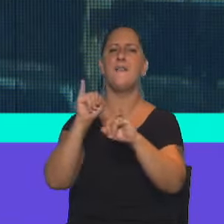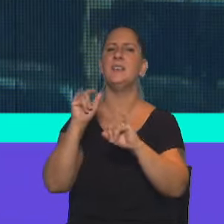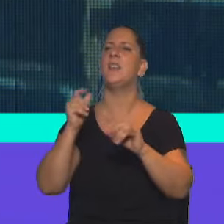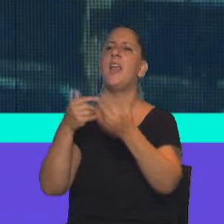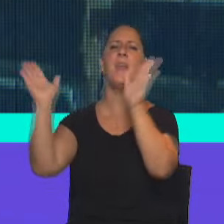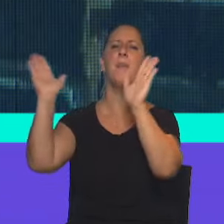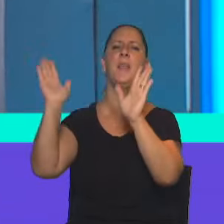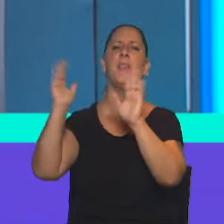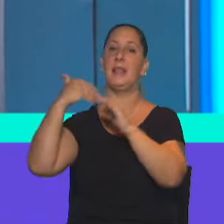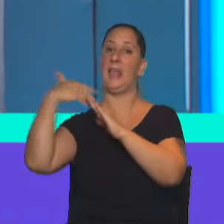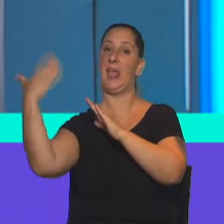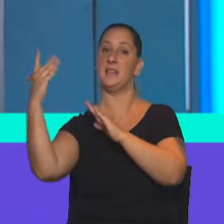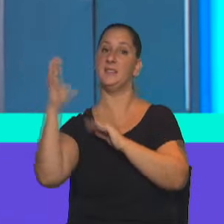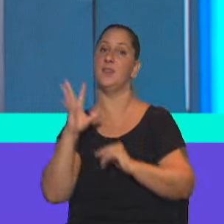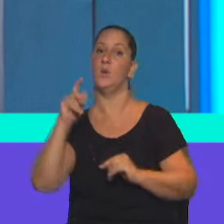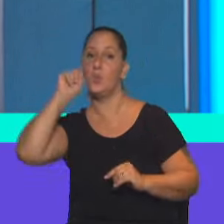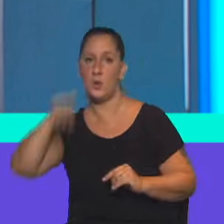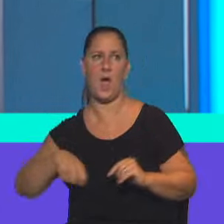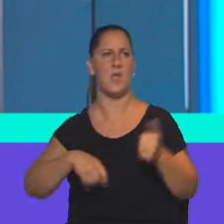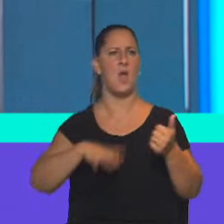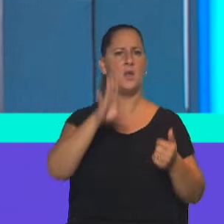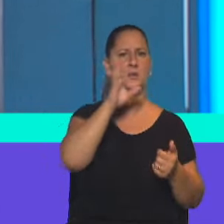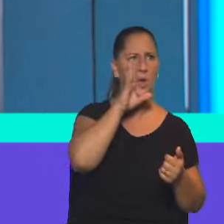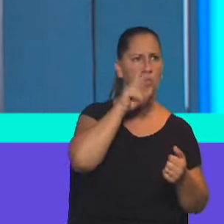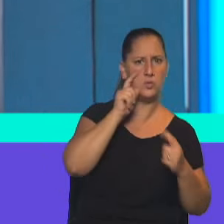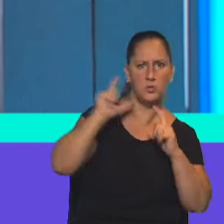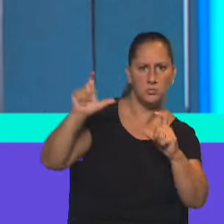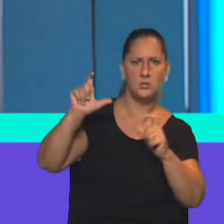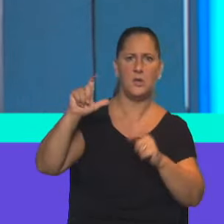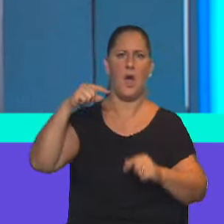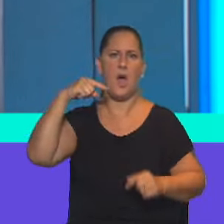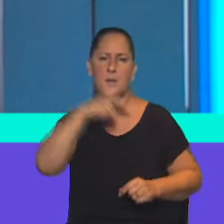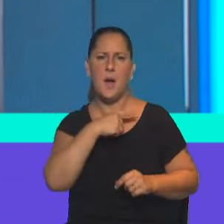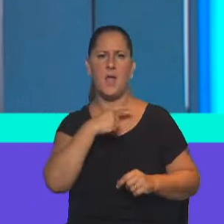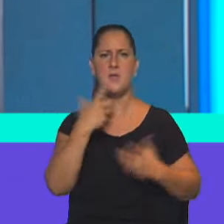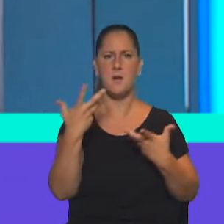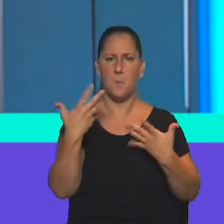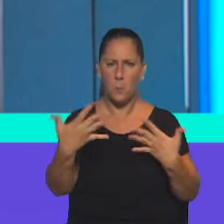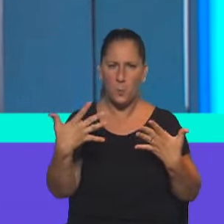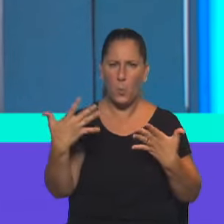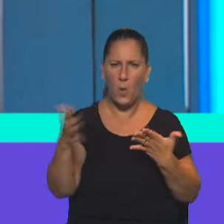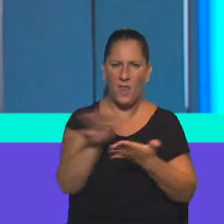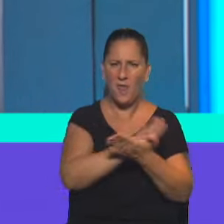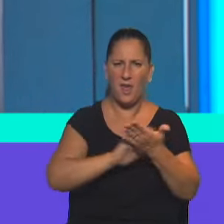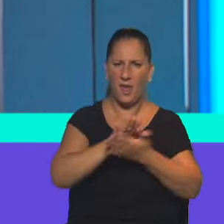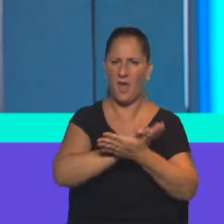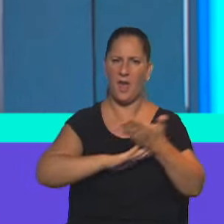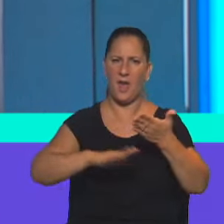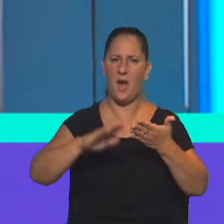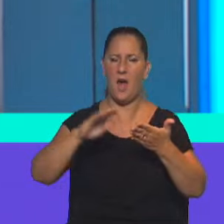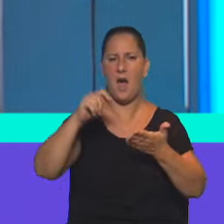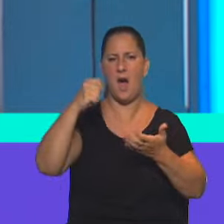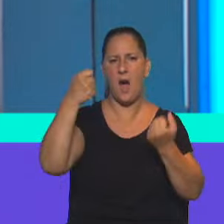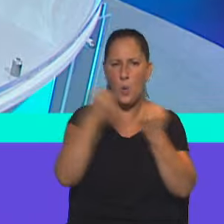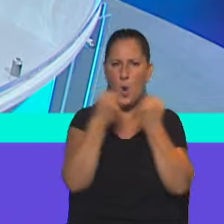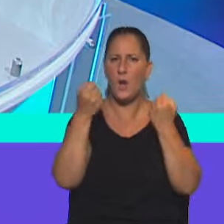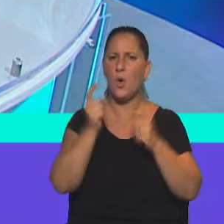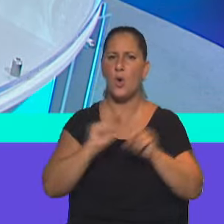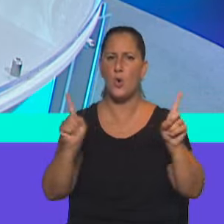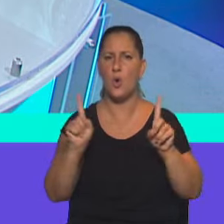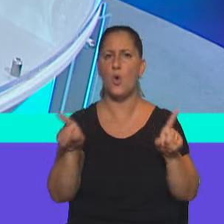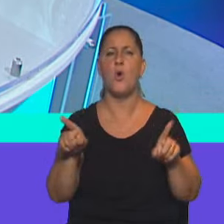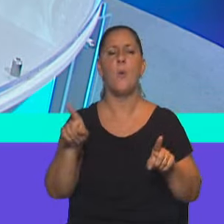la reacción de eeuu de francia de alemania digo es posible llegar a un acuerdo como se llegó en 2014 bueno de hecho la